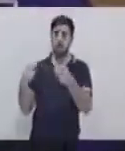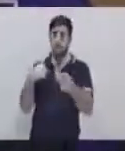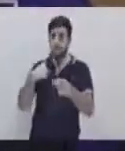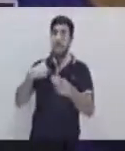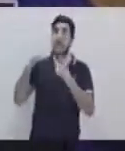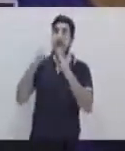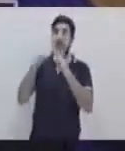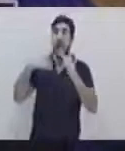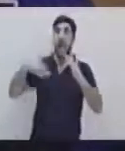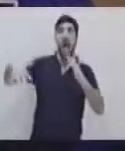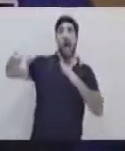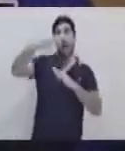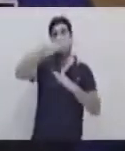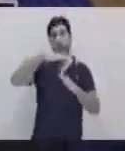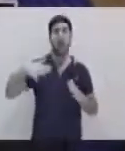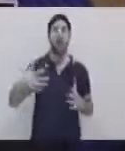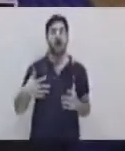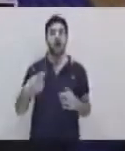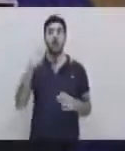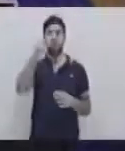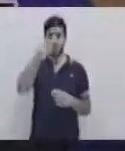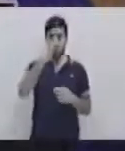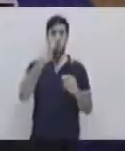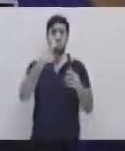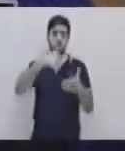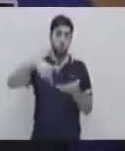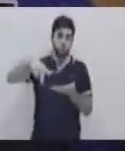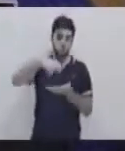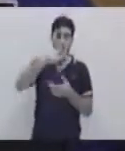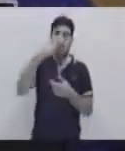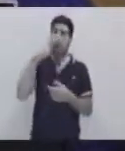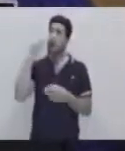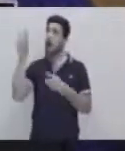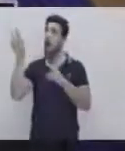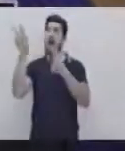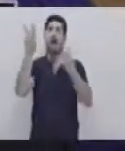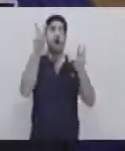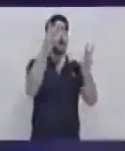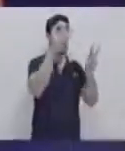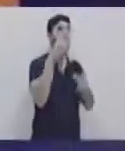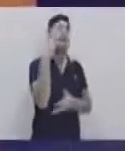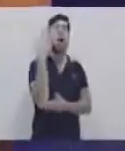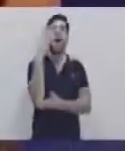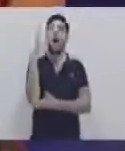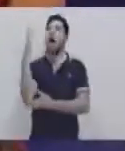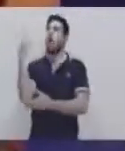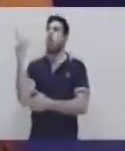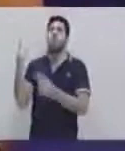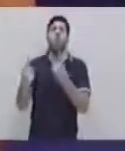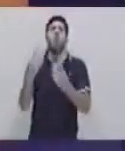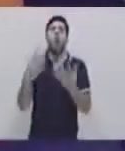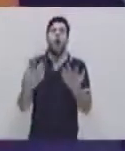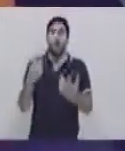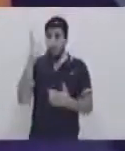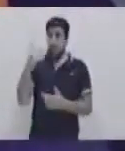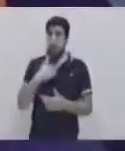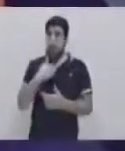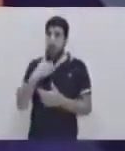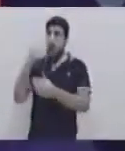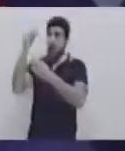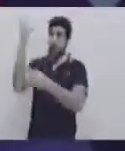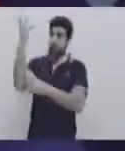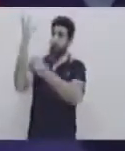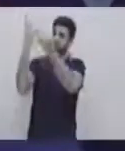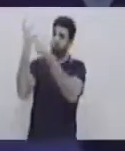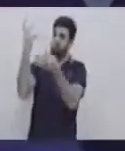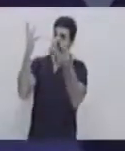lupa vas a escribir qué árboles se encuentran a tu alrededor. ¿Cuáles son los árboles frutales que